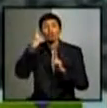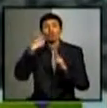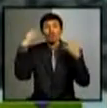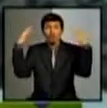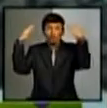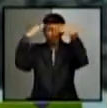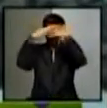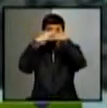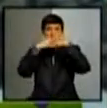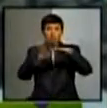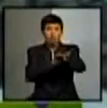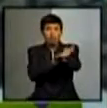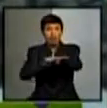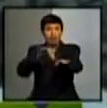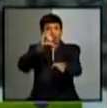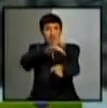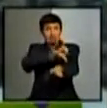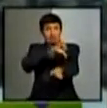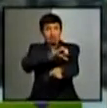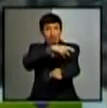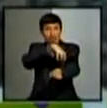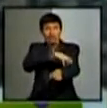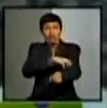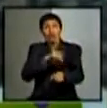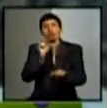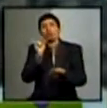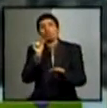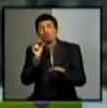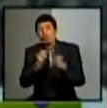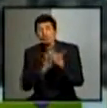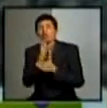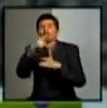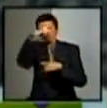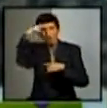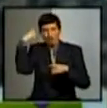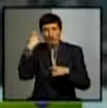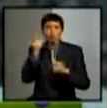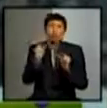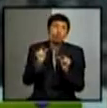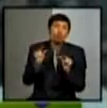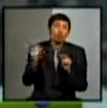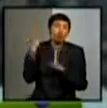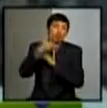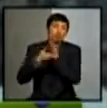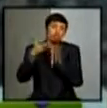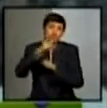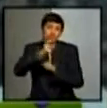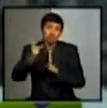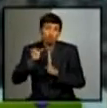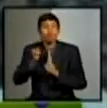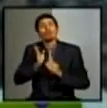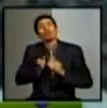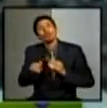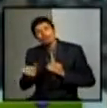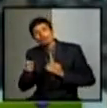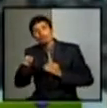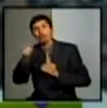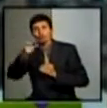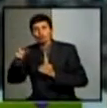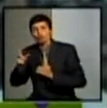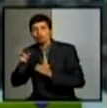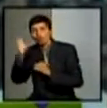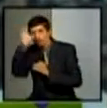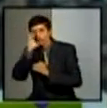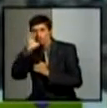El litoral central recibió el verano. Se ha visto poco movimiento en las playas porque la mayoría de las personas sigue en la búsqueda de los